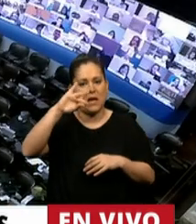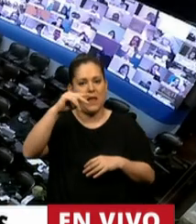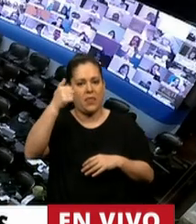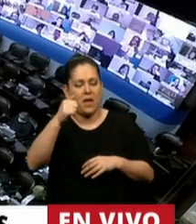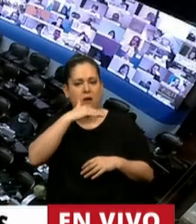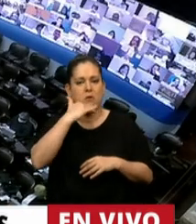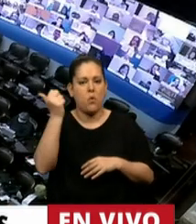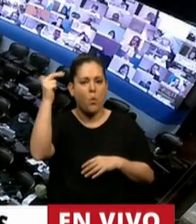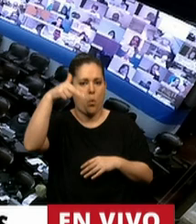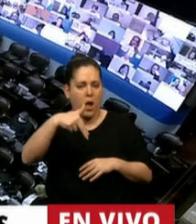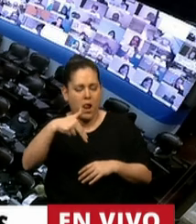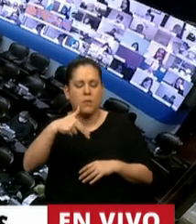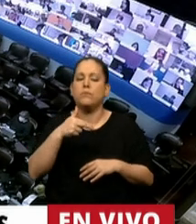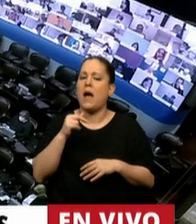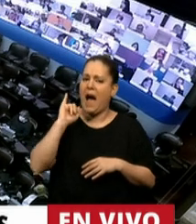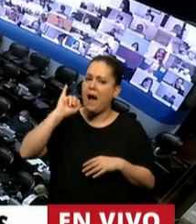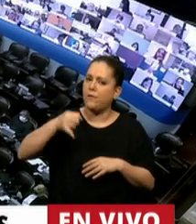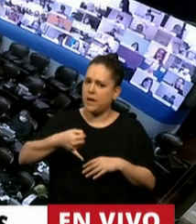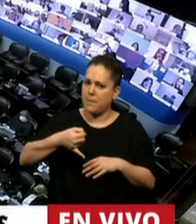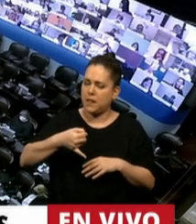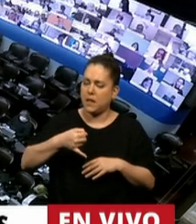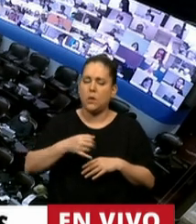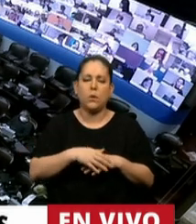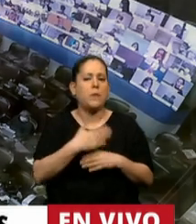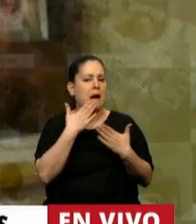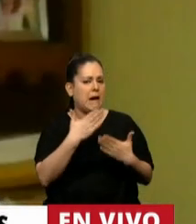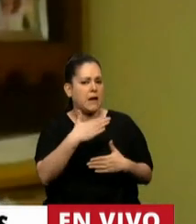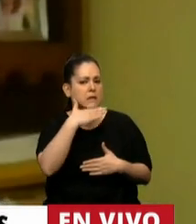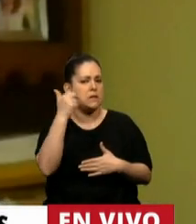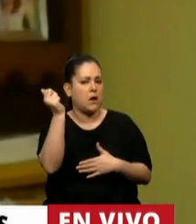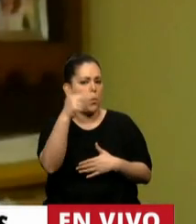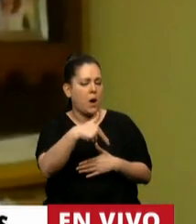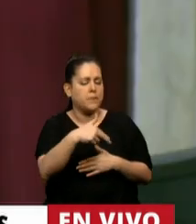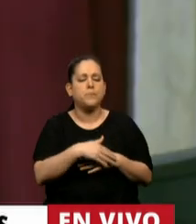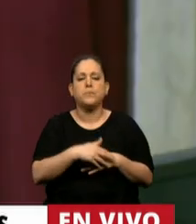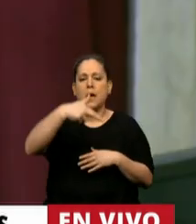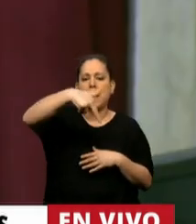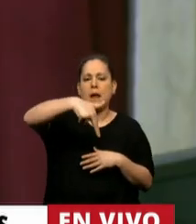afirmativo presidente Gracias Juan Navarro